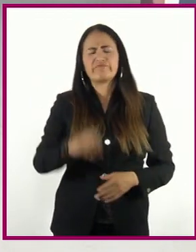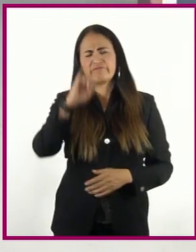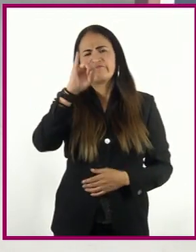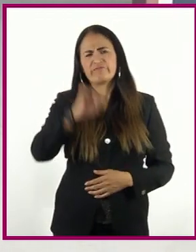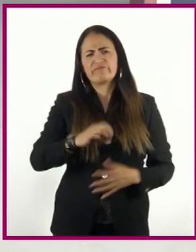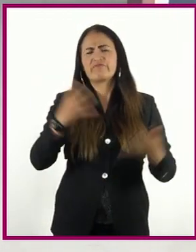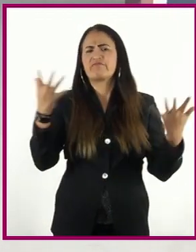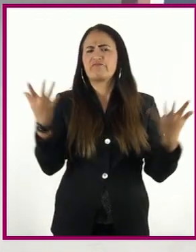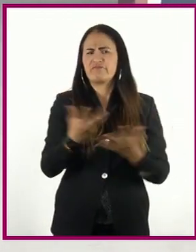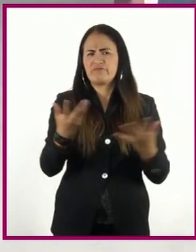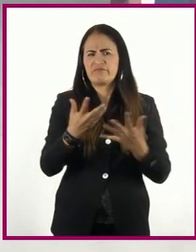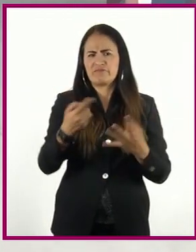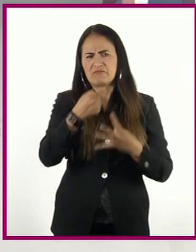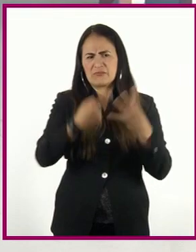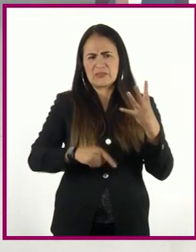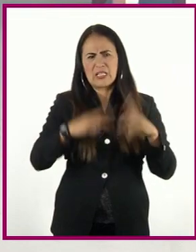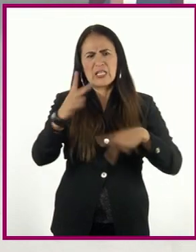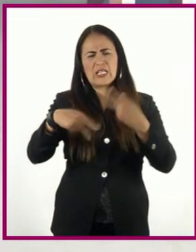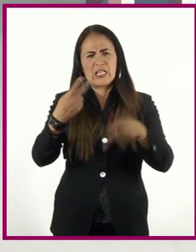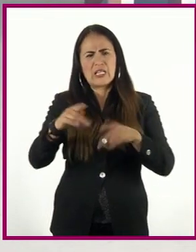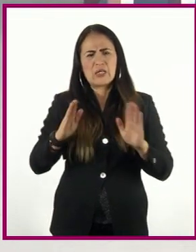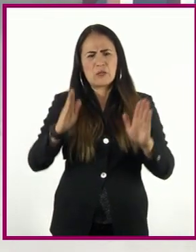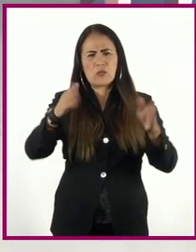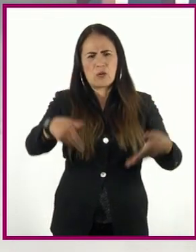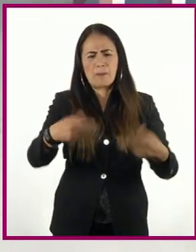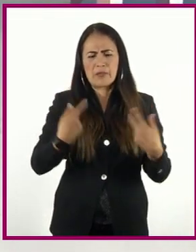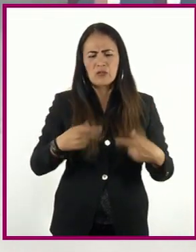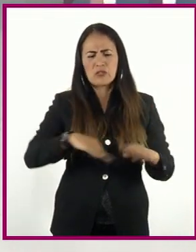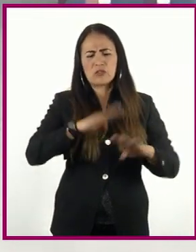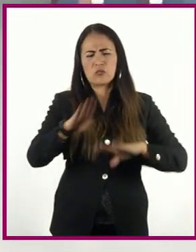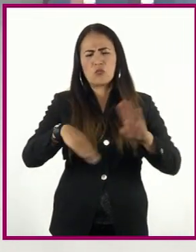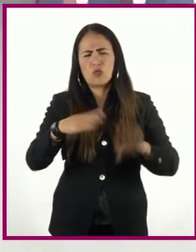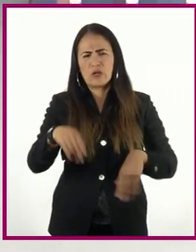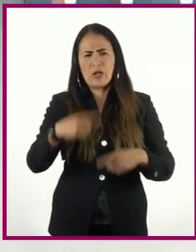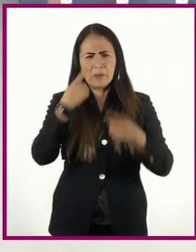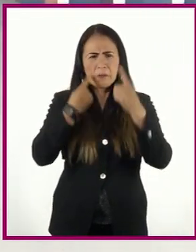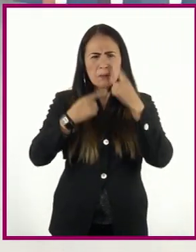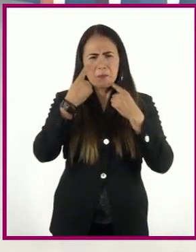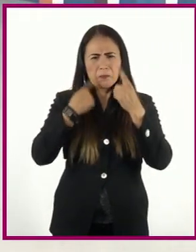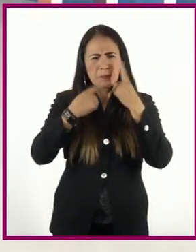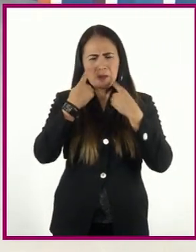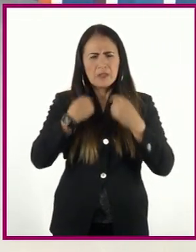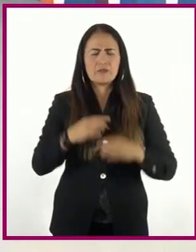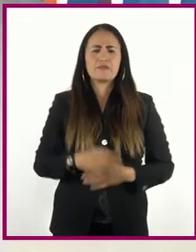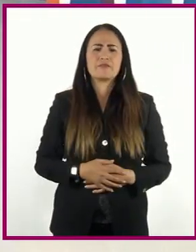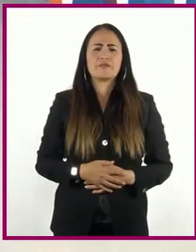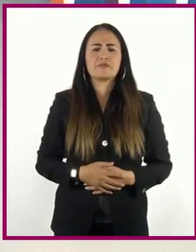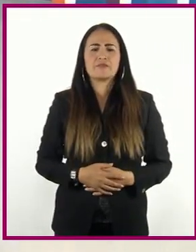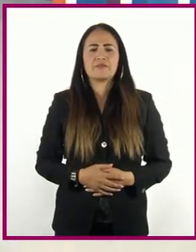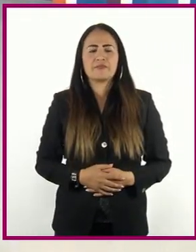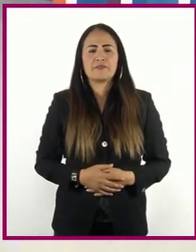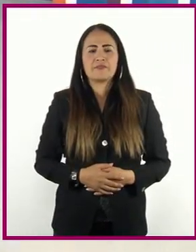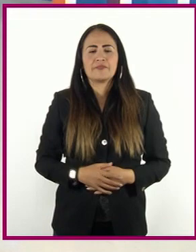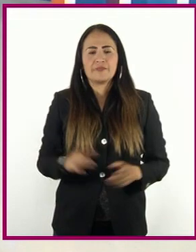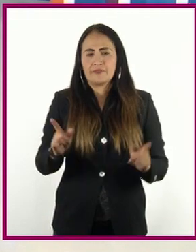campaña por ir a llorar al hueso. Hasta aquí la lectura.